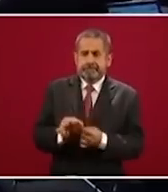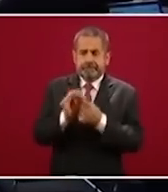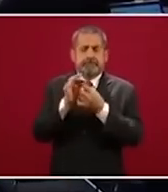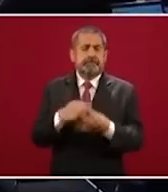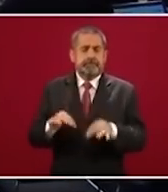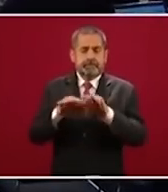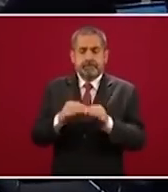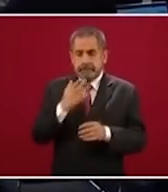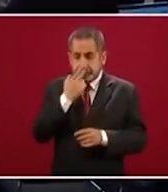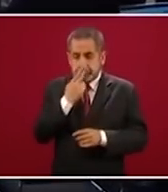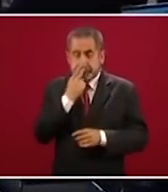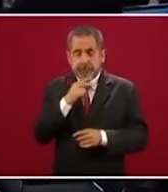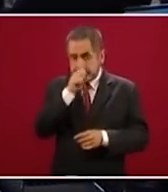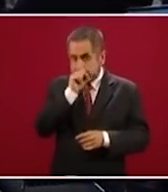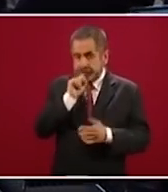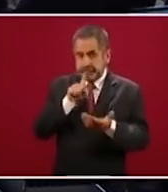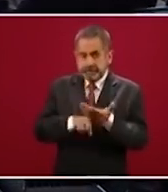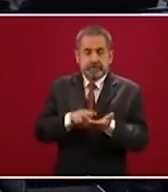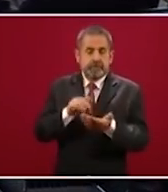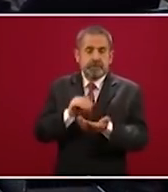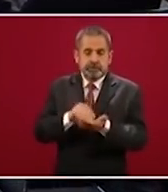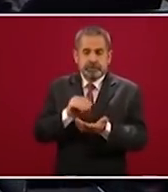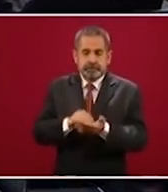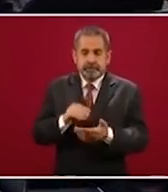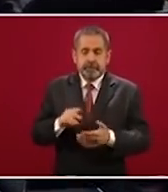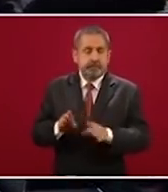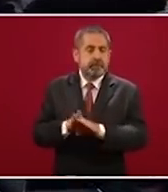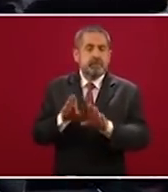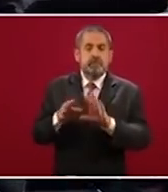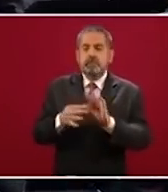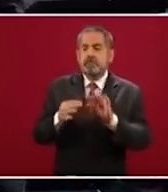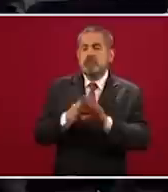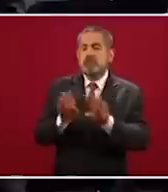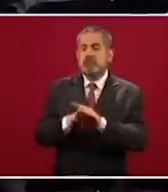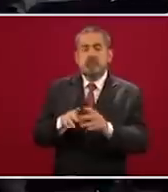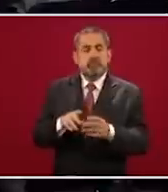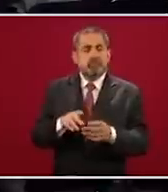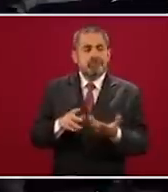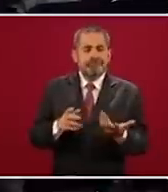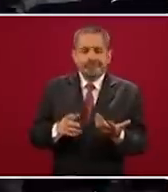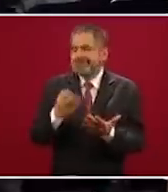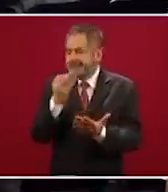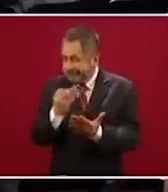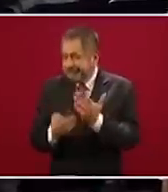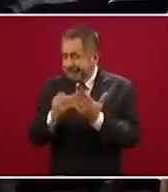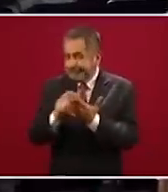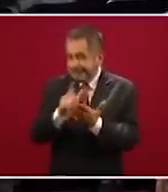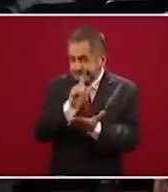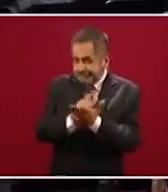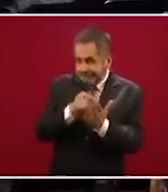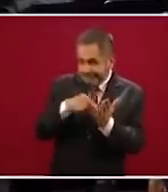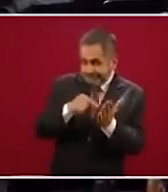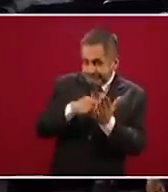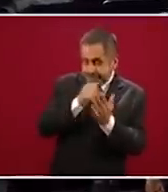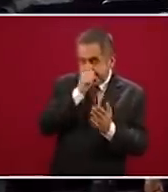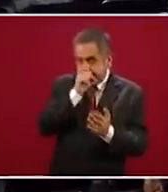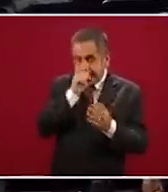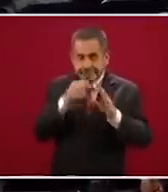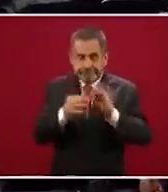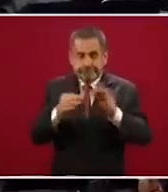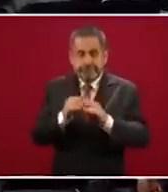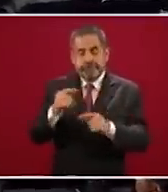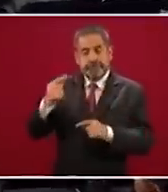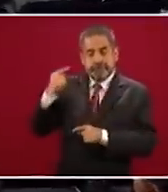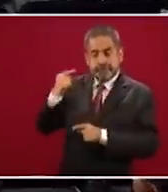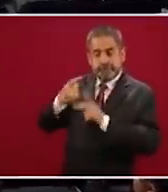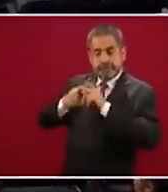todavía una especie de vacío institucional que desde que empezó el sexenio tenemos en la